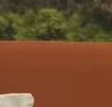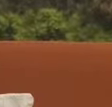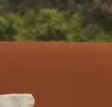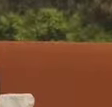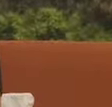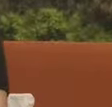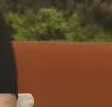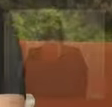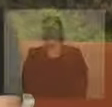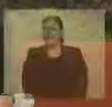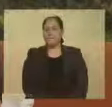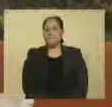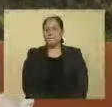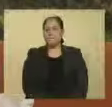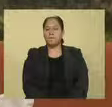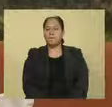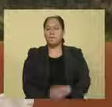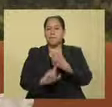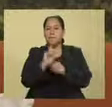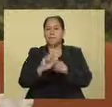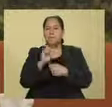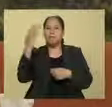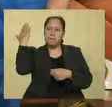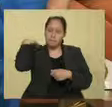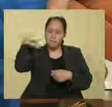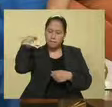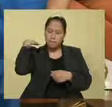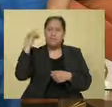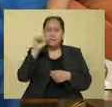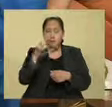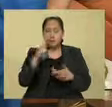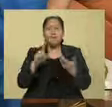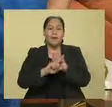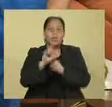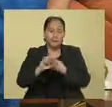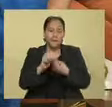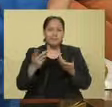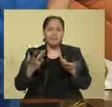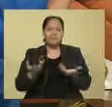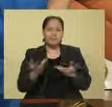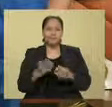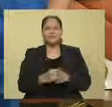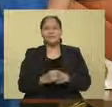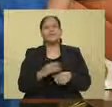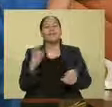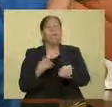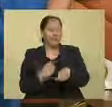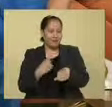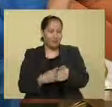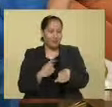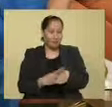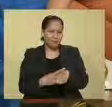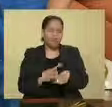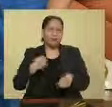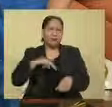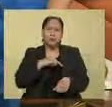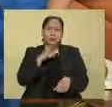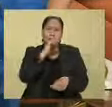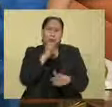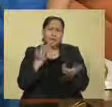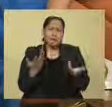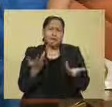de evitarlo. Correcto. Dentro de los problemas de la espalda están los problemas por enfermedad, que no podemos hacer nada, que